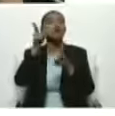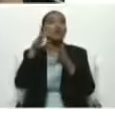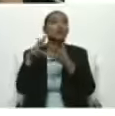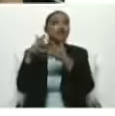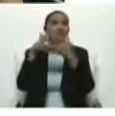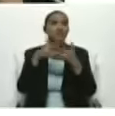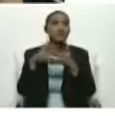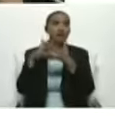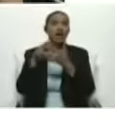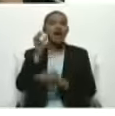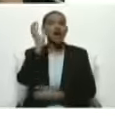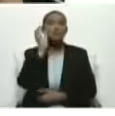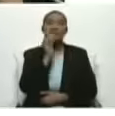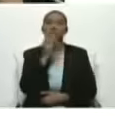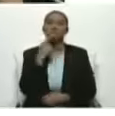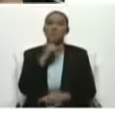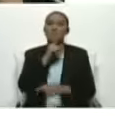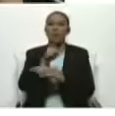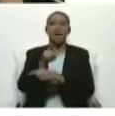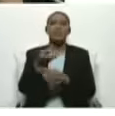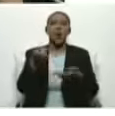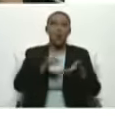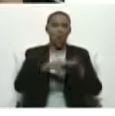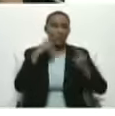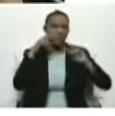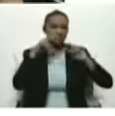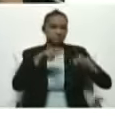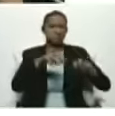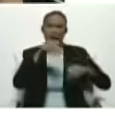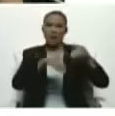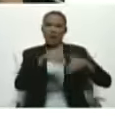Enrique Capriles impugna elecciones.